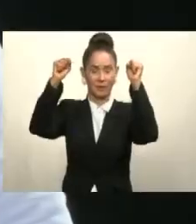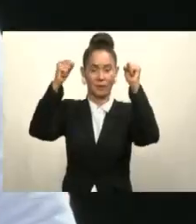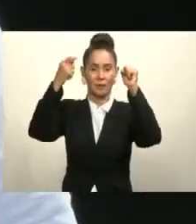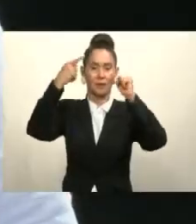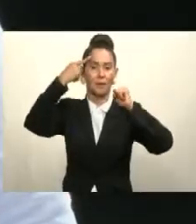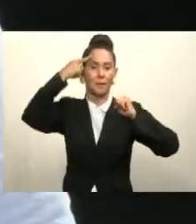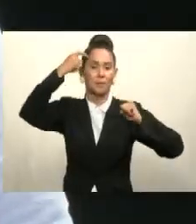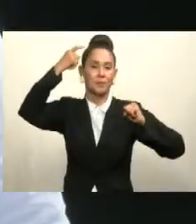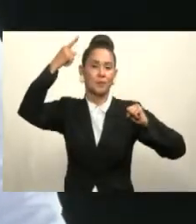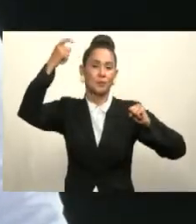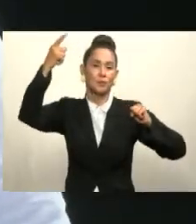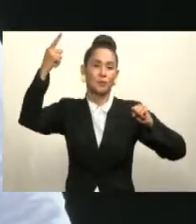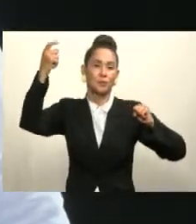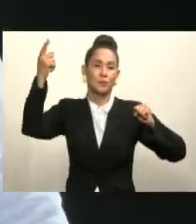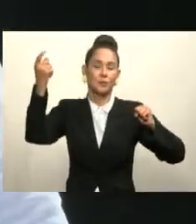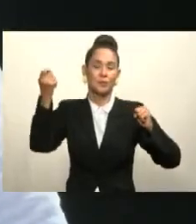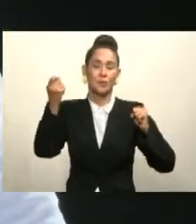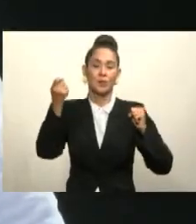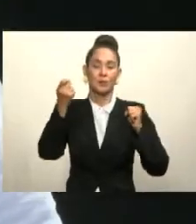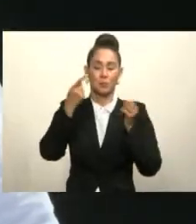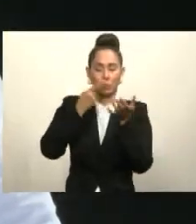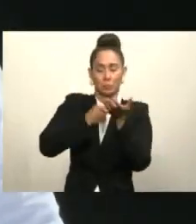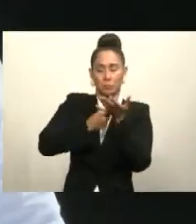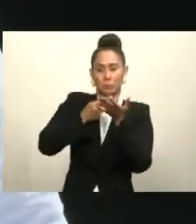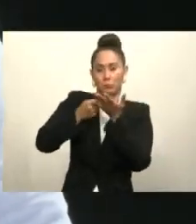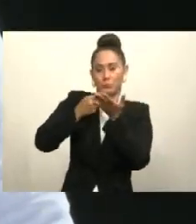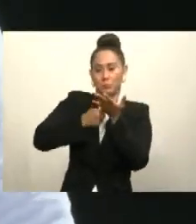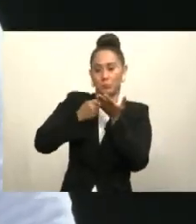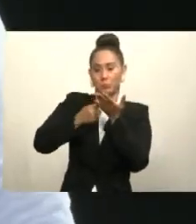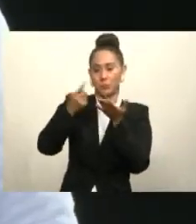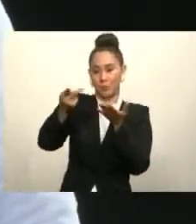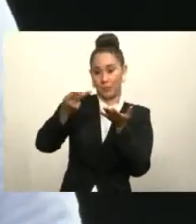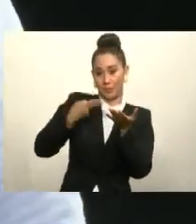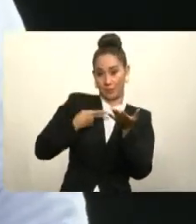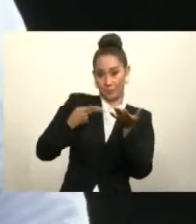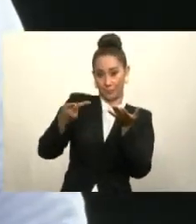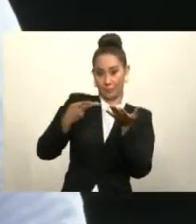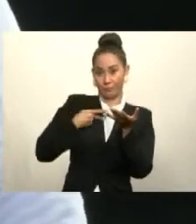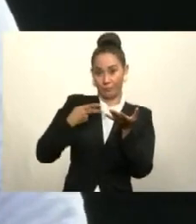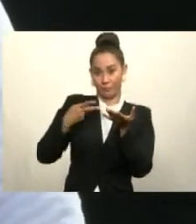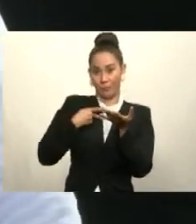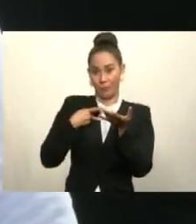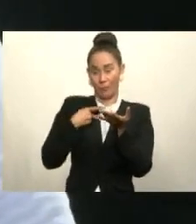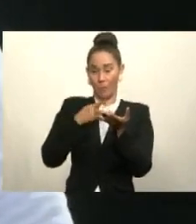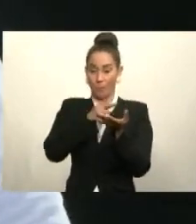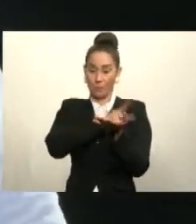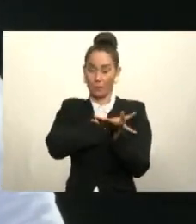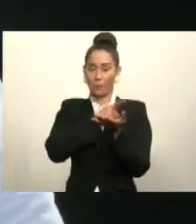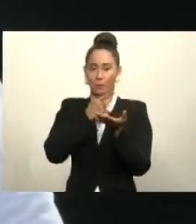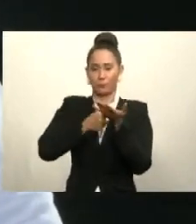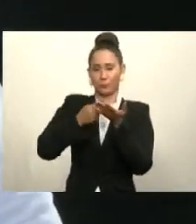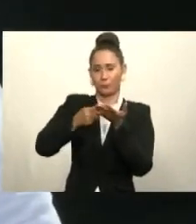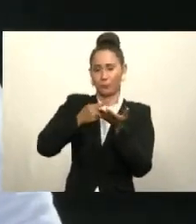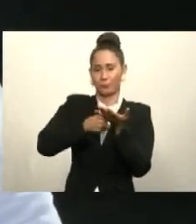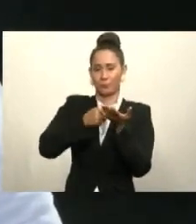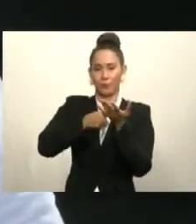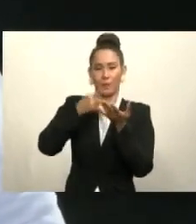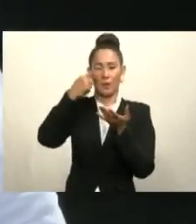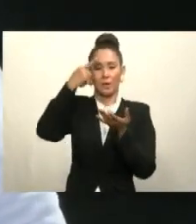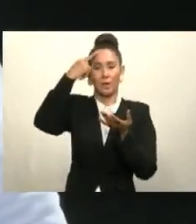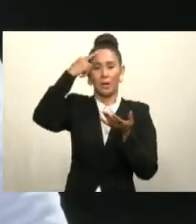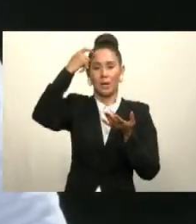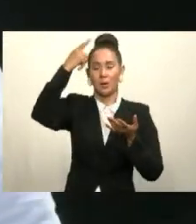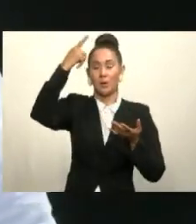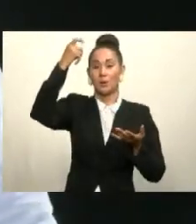ministro de Educación Roberto Fulcar explicó que las clases se realizarán por radio, televisión, internet y además con